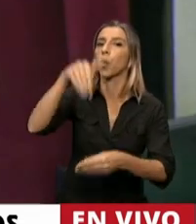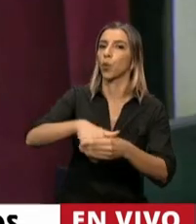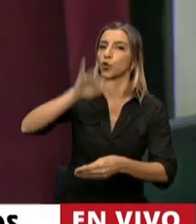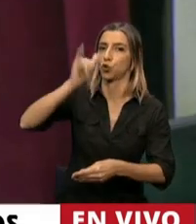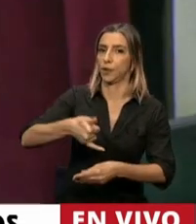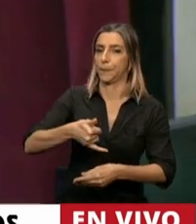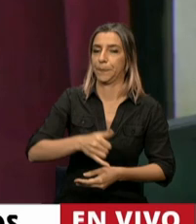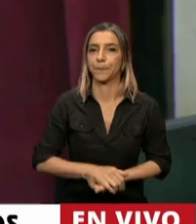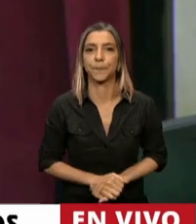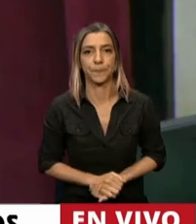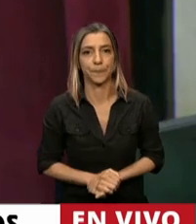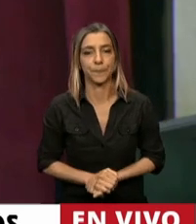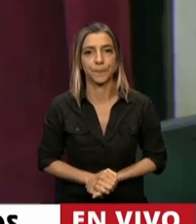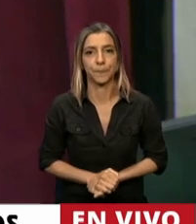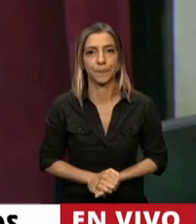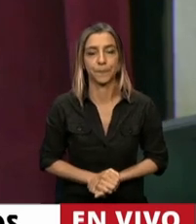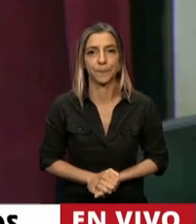Afirmativo, presidente.